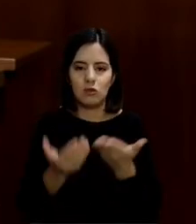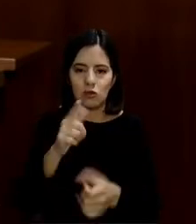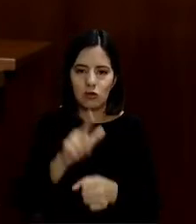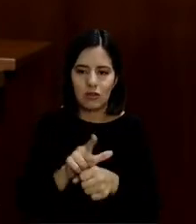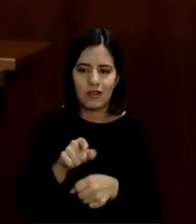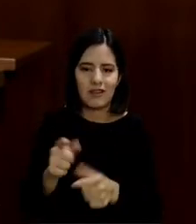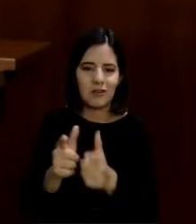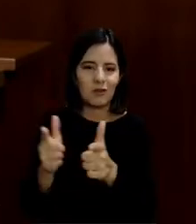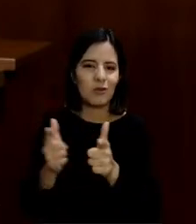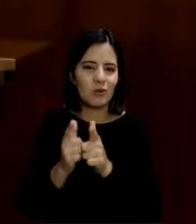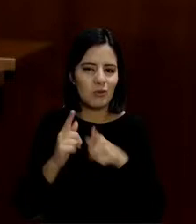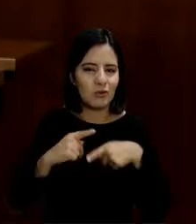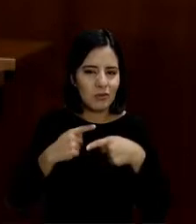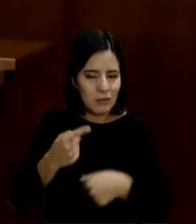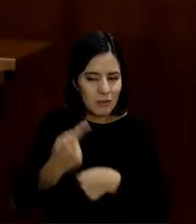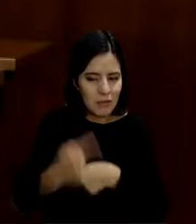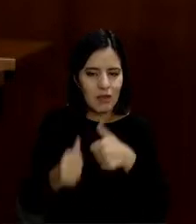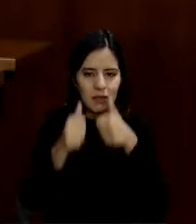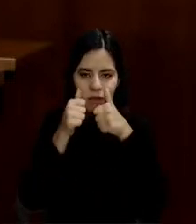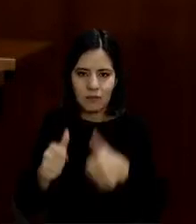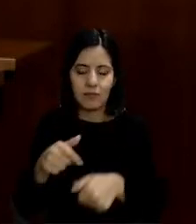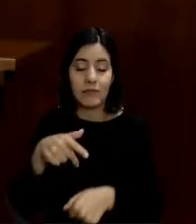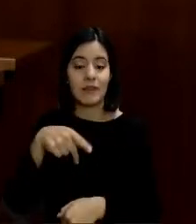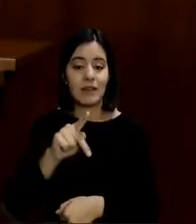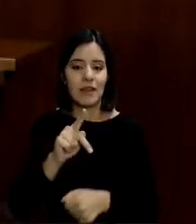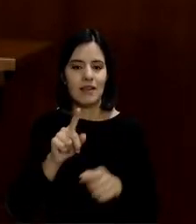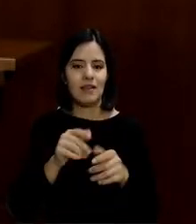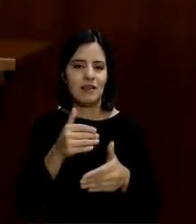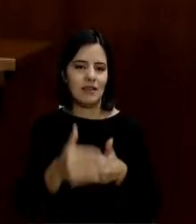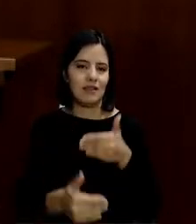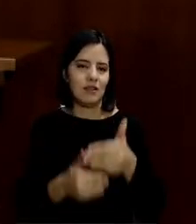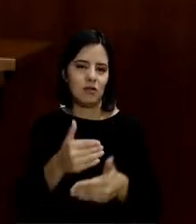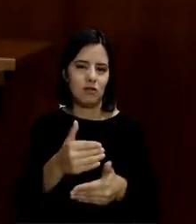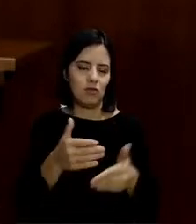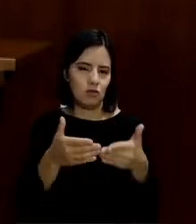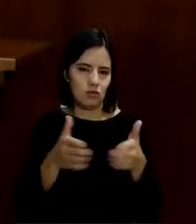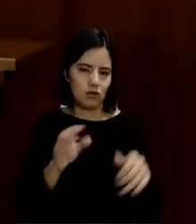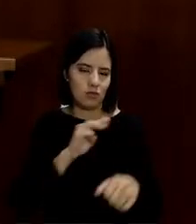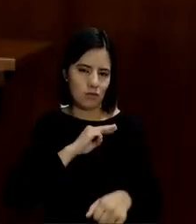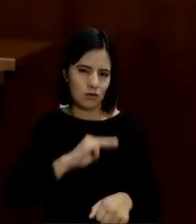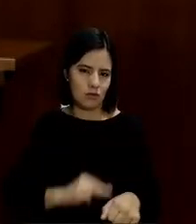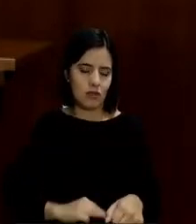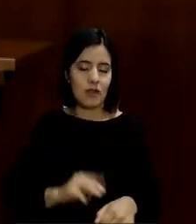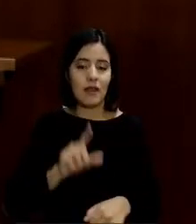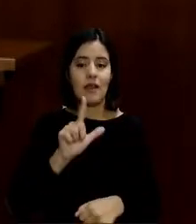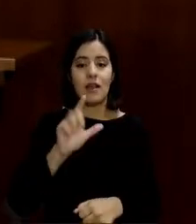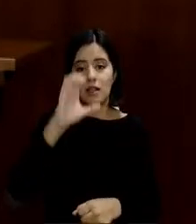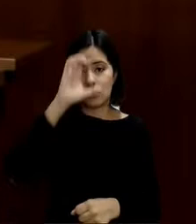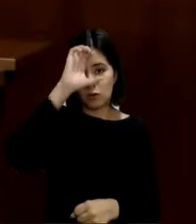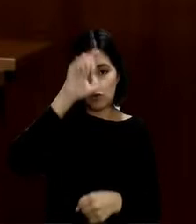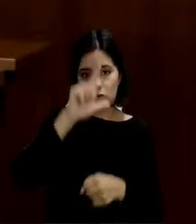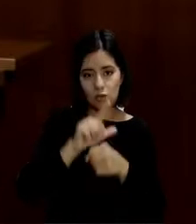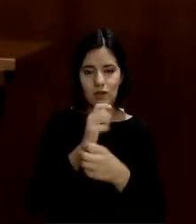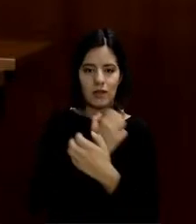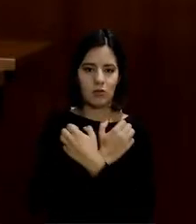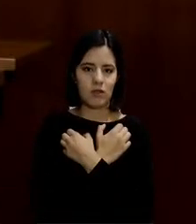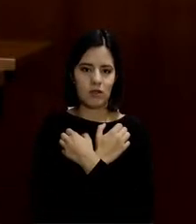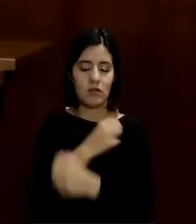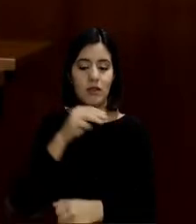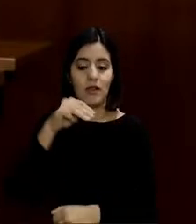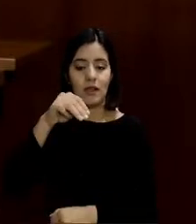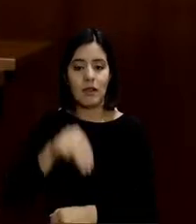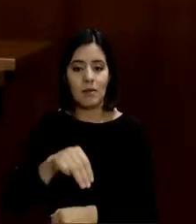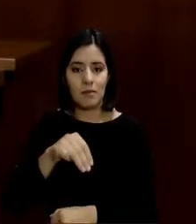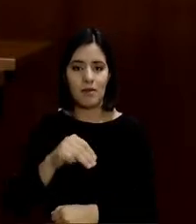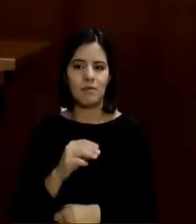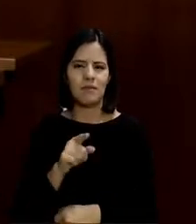K, de servicios públicos municipales, L, de cultura y educación, M, de